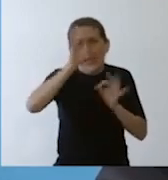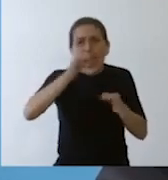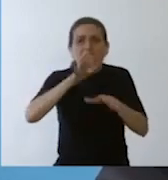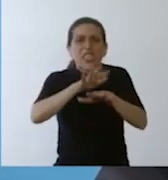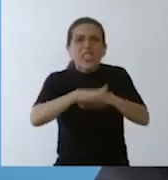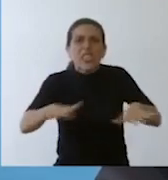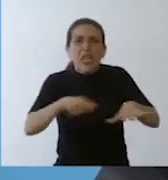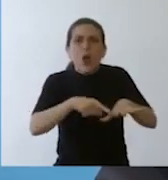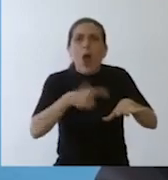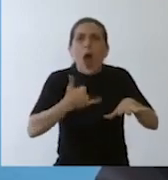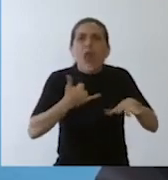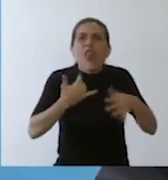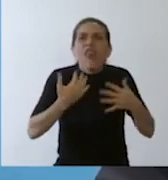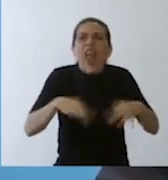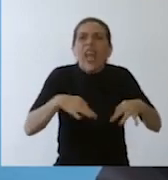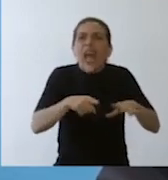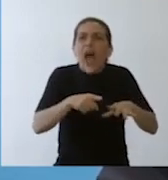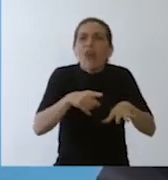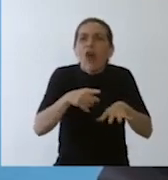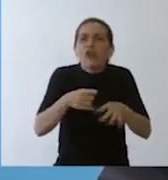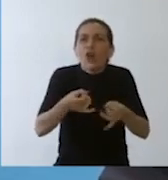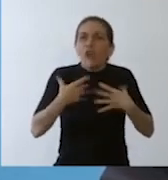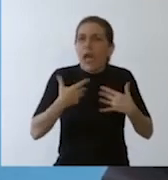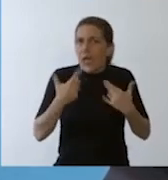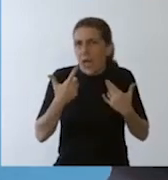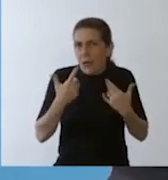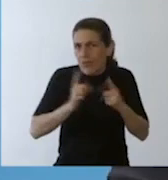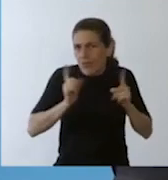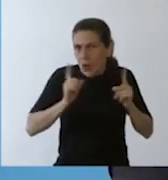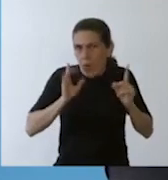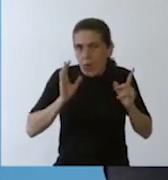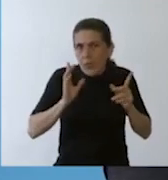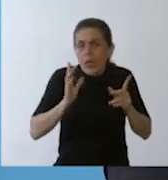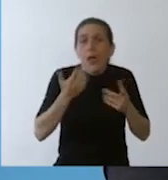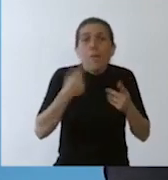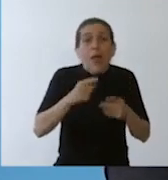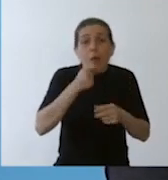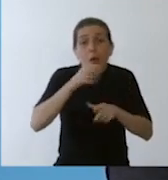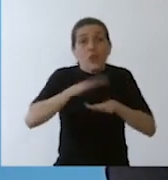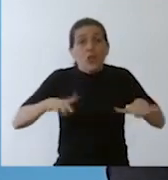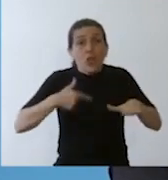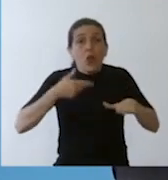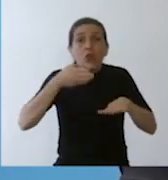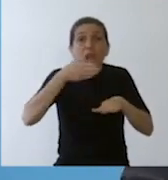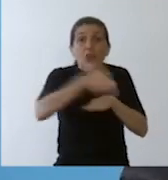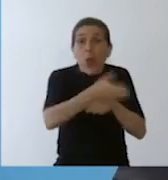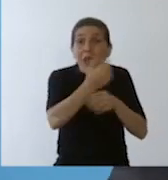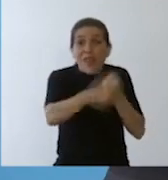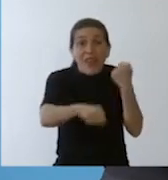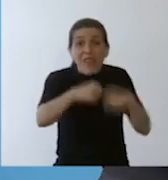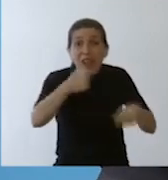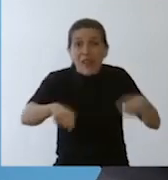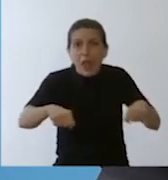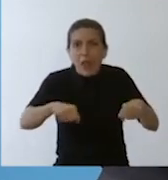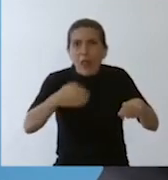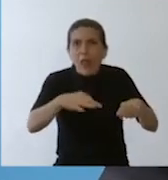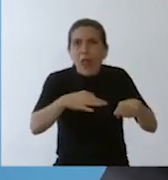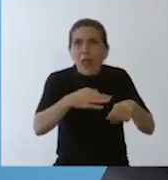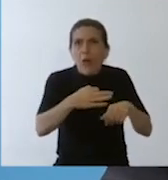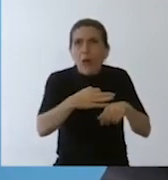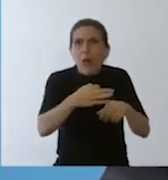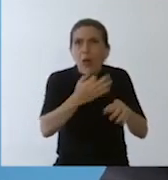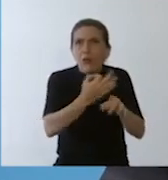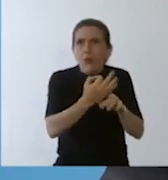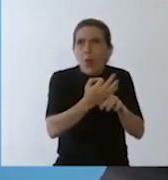grupo vulnerable, pero también es cierto que cuando los chicos no van a la escuela, tienen que quedarse fuera de la escuela. Y ese